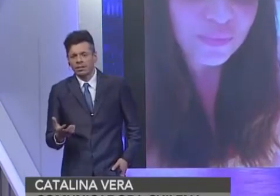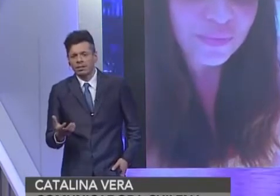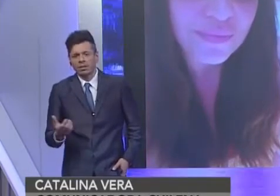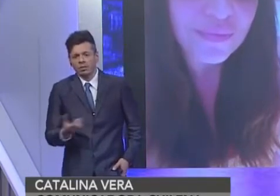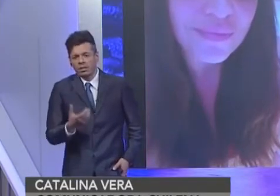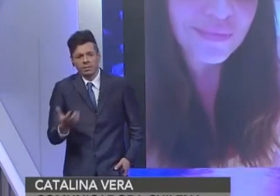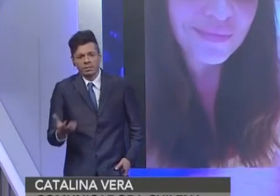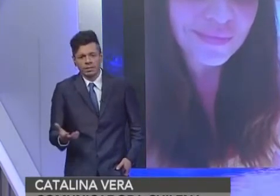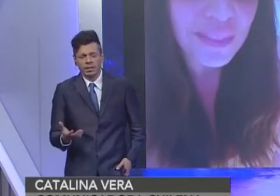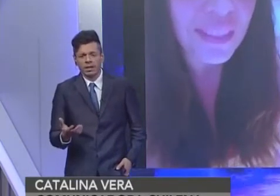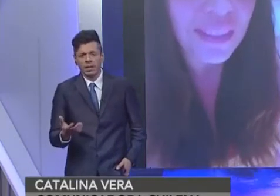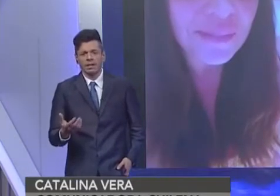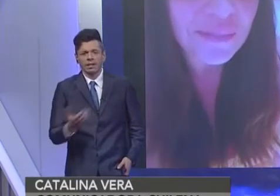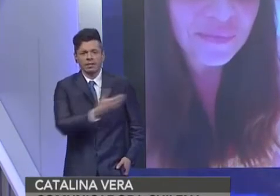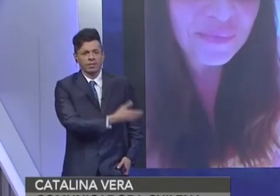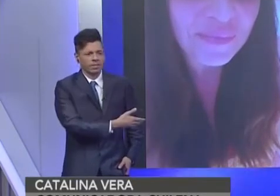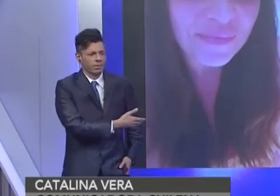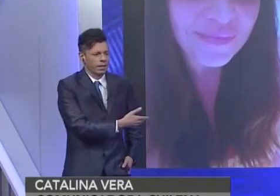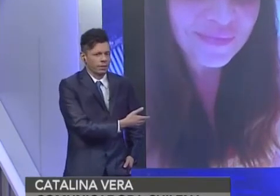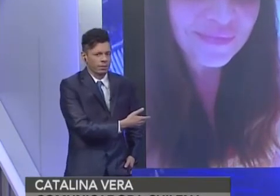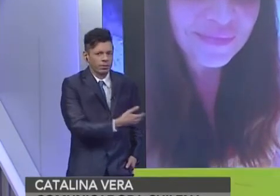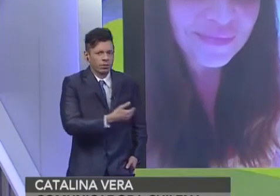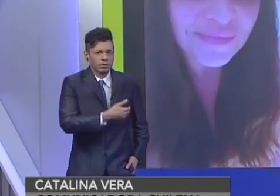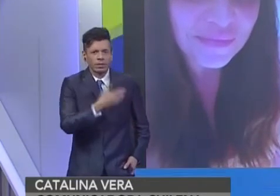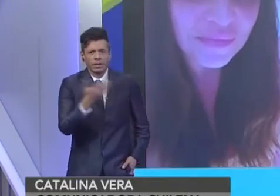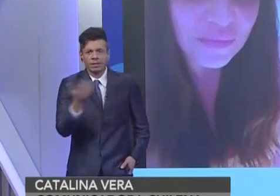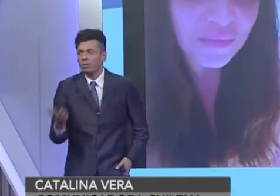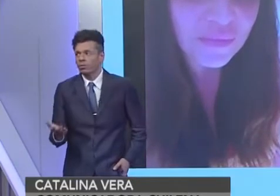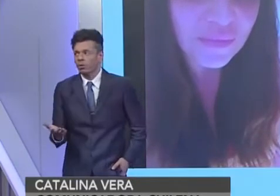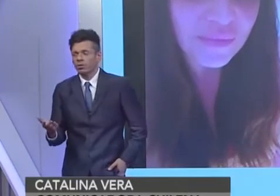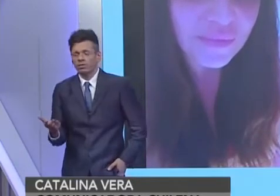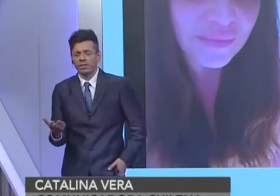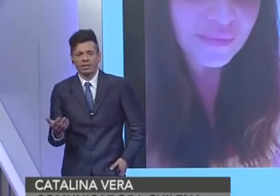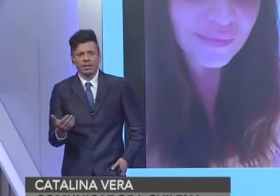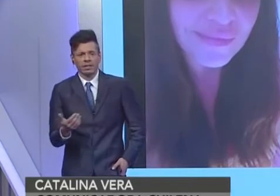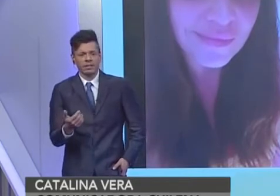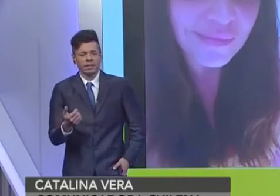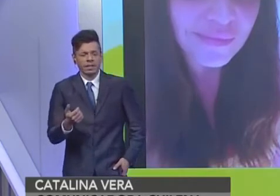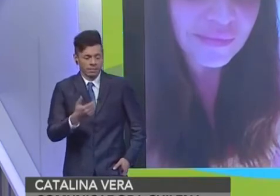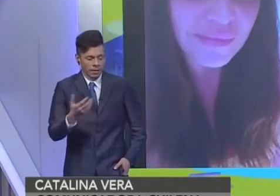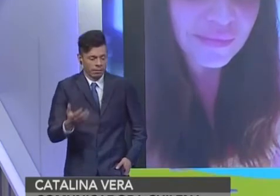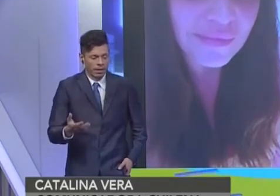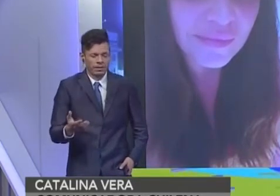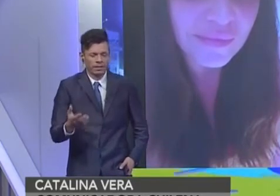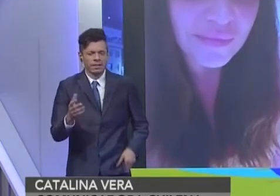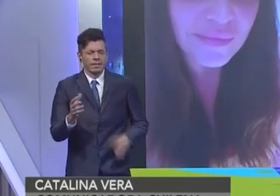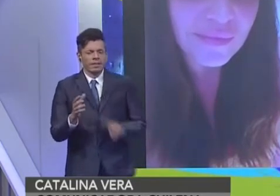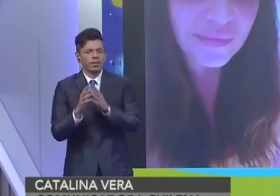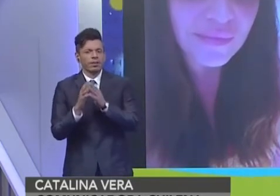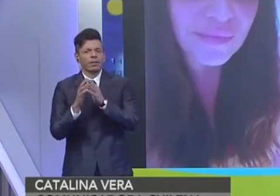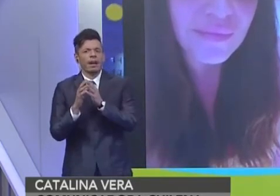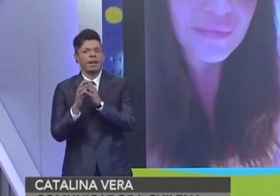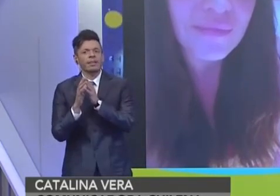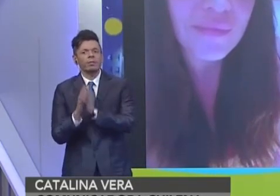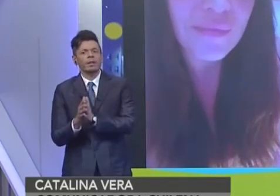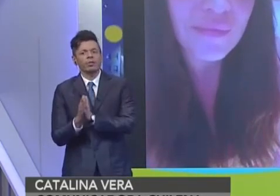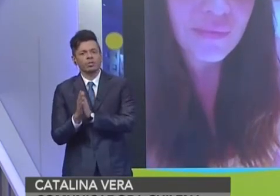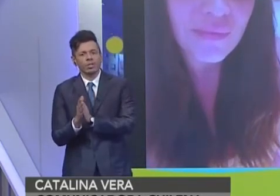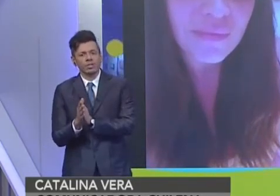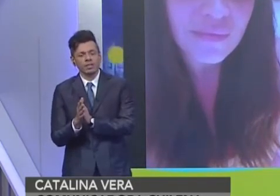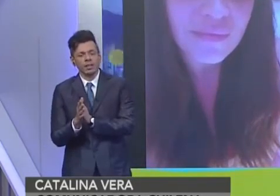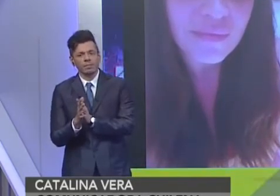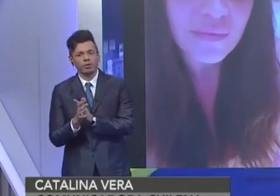fiestas clandestinas, cosas que también pasan acá. Este fin de semana que pasó, se desbarataron un montón de fiestas en Argentina, en de Plata. Digo, hay que